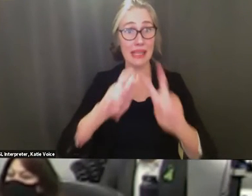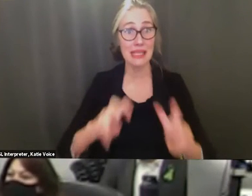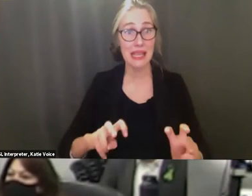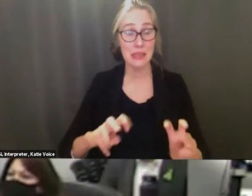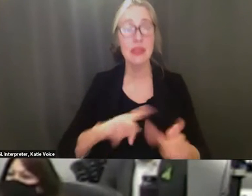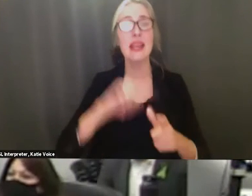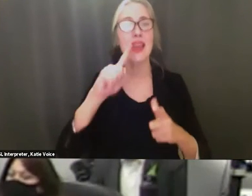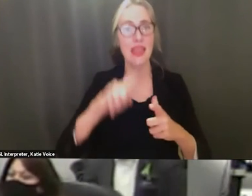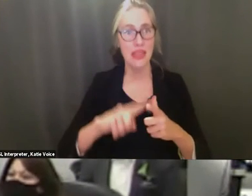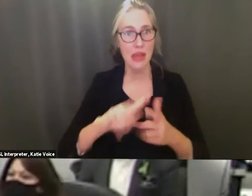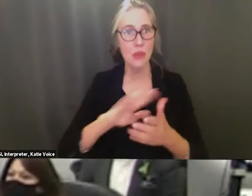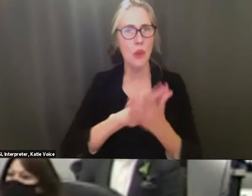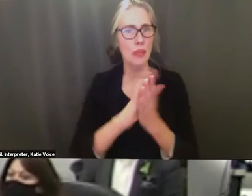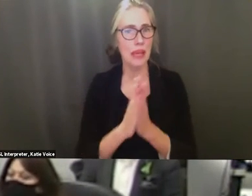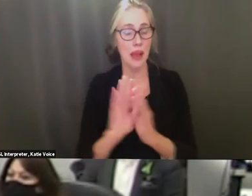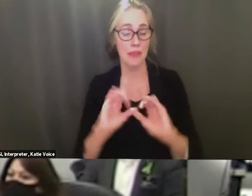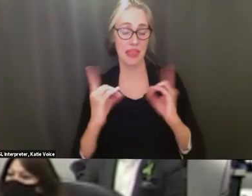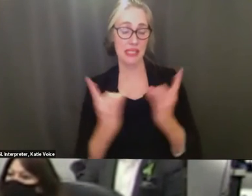que después van a